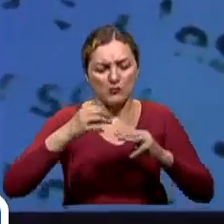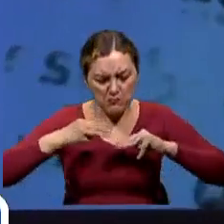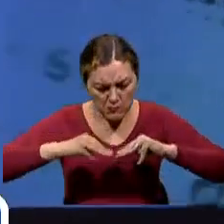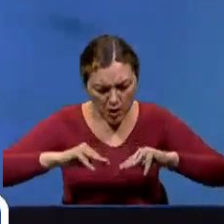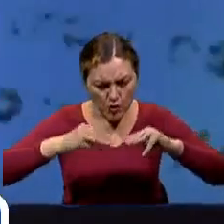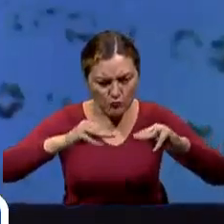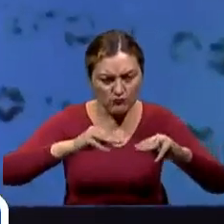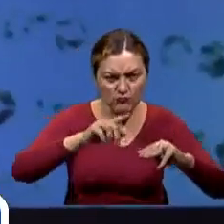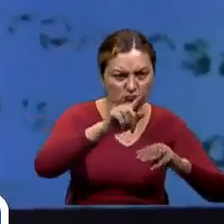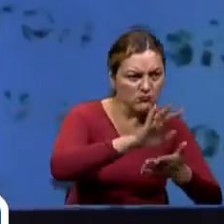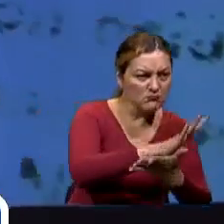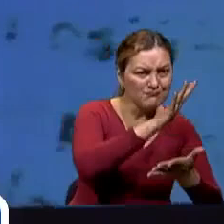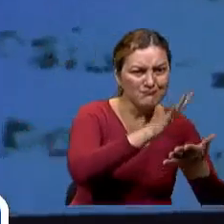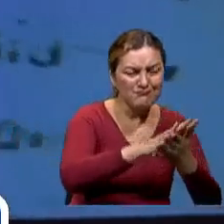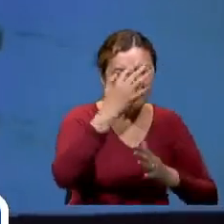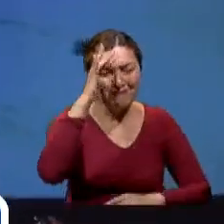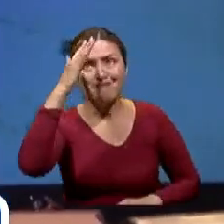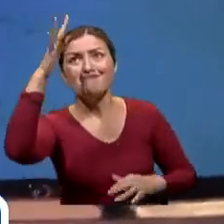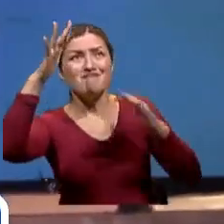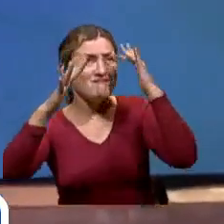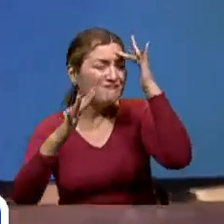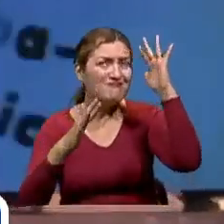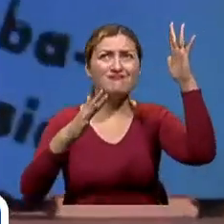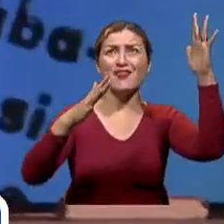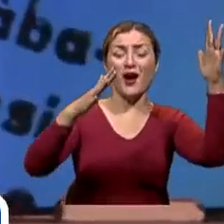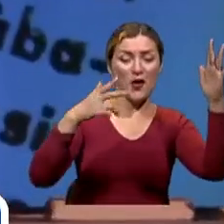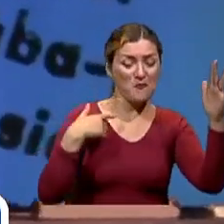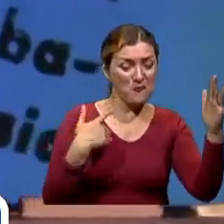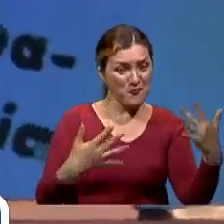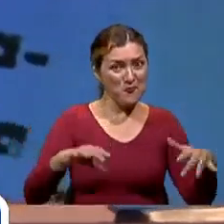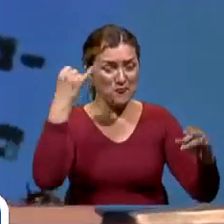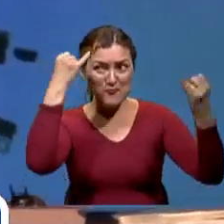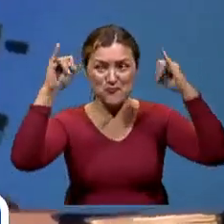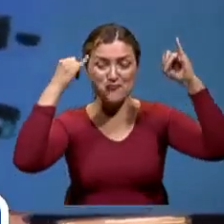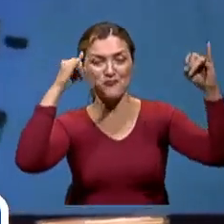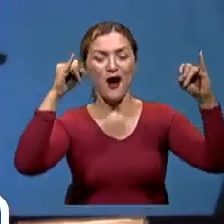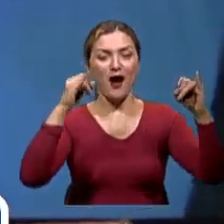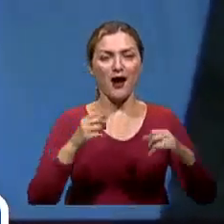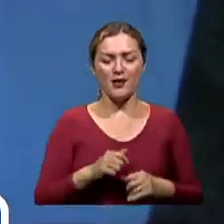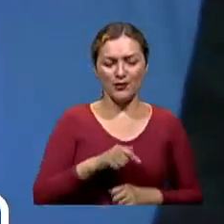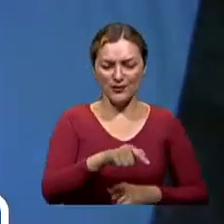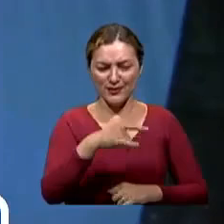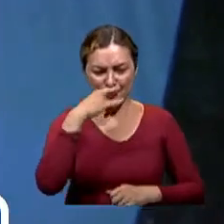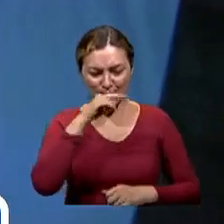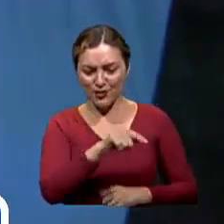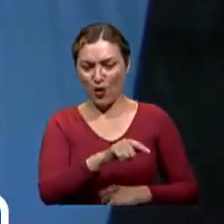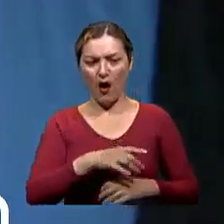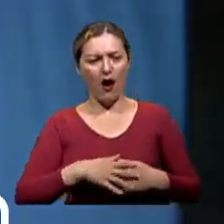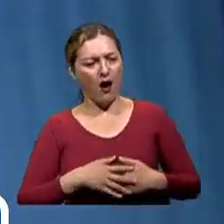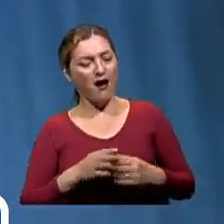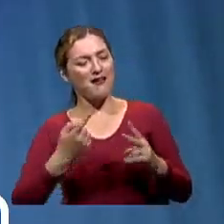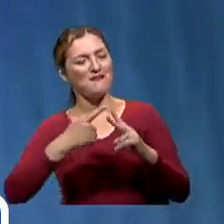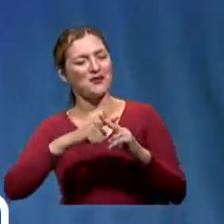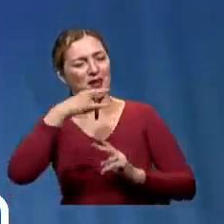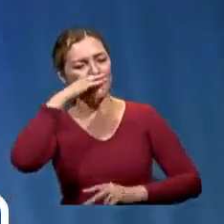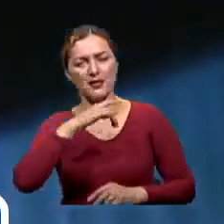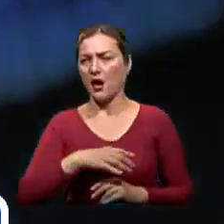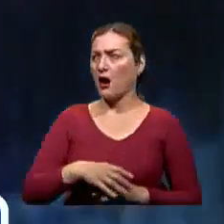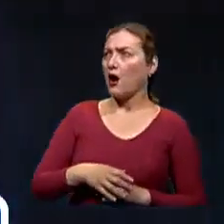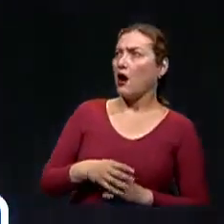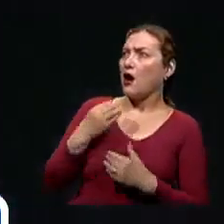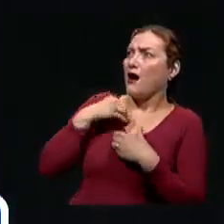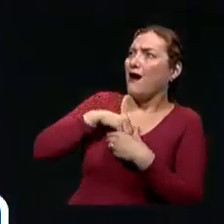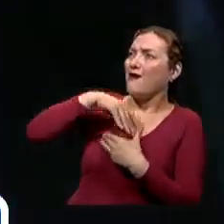convierte esa escuela en un lugar de imaginación, de fantasía, y en esa escuela se produce una promesa que es la que da título a la obra, porque esos niños del